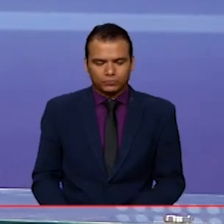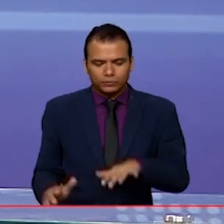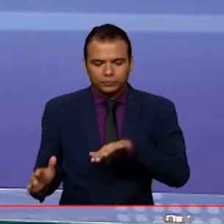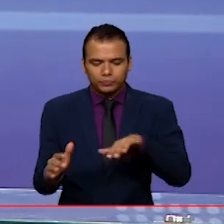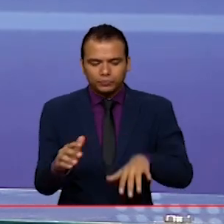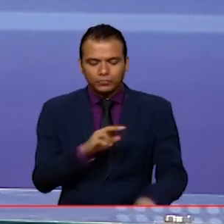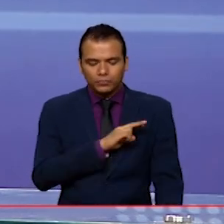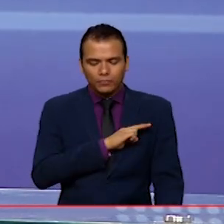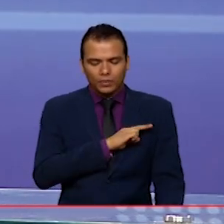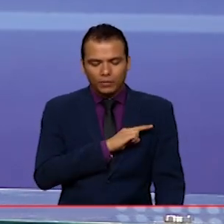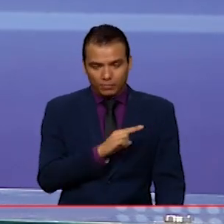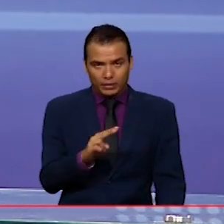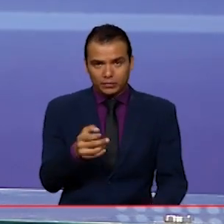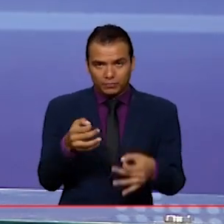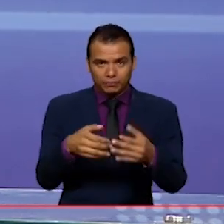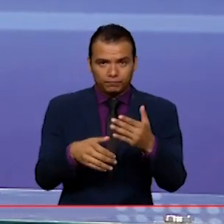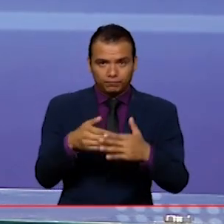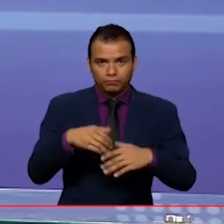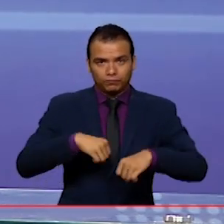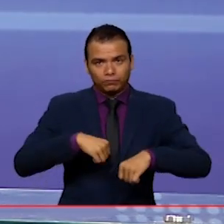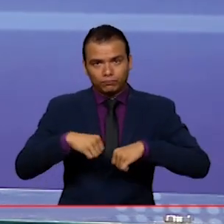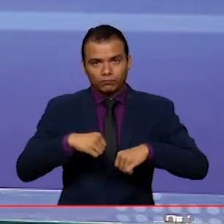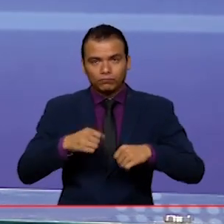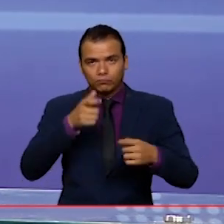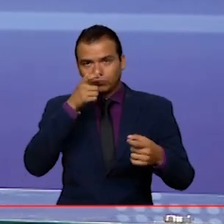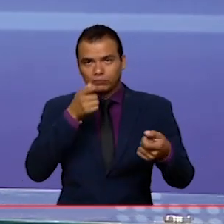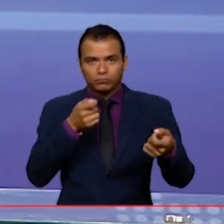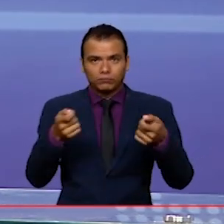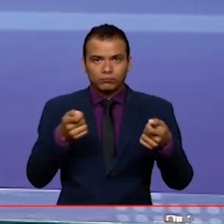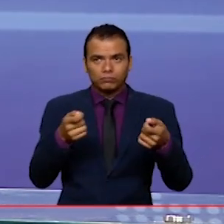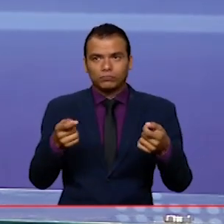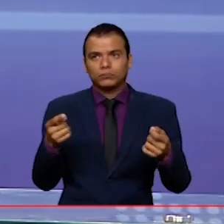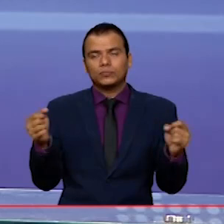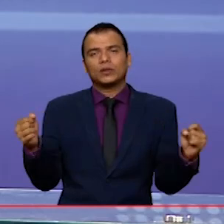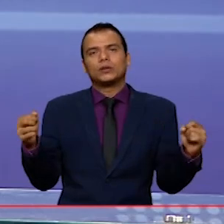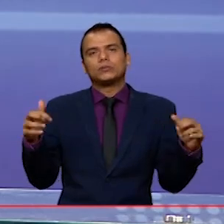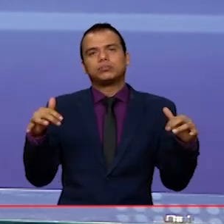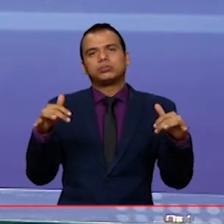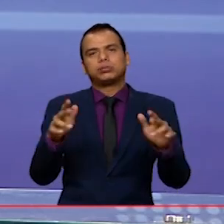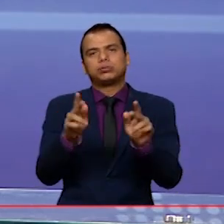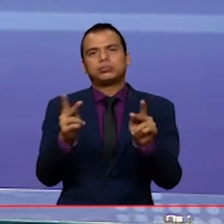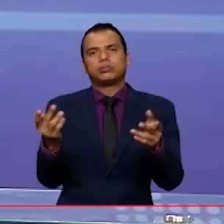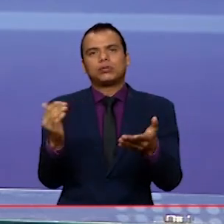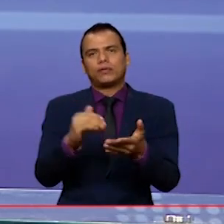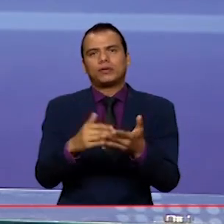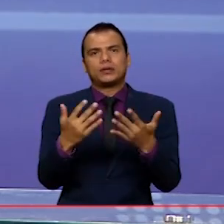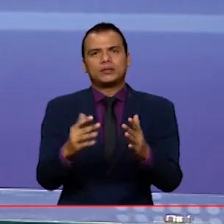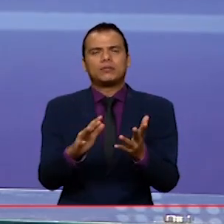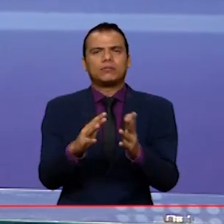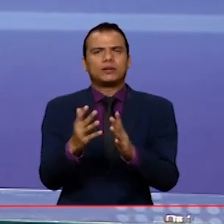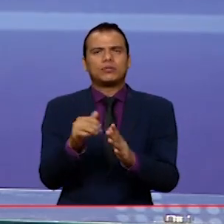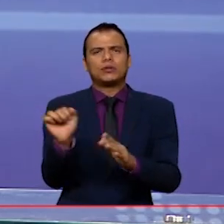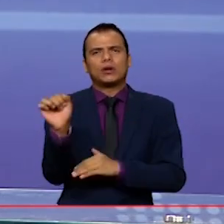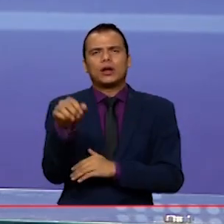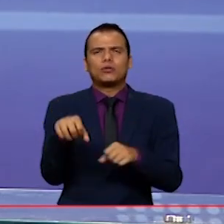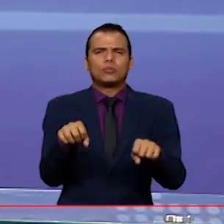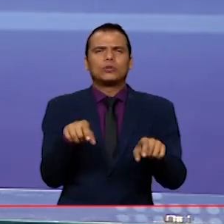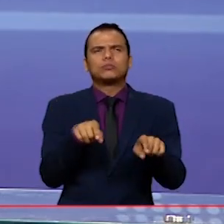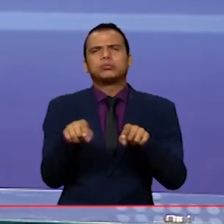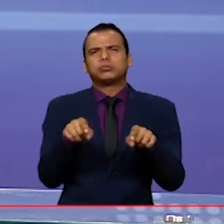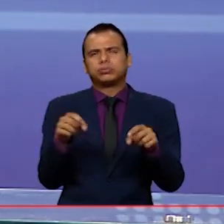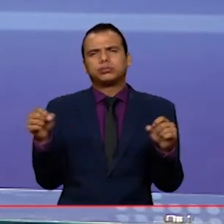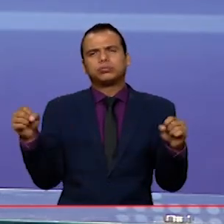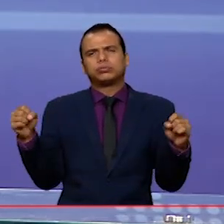El Valle del Cauca se alista para el plan retorno en las próximas horas. Se estima que transiten por las carreteras del departamento más de 100.000 vehículos. La